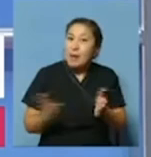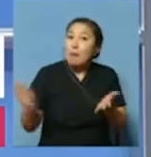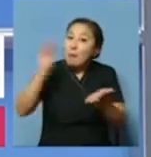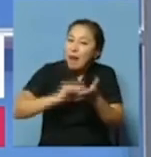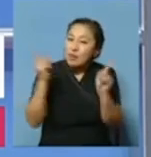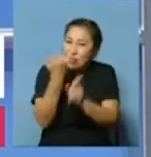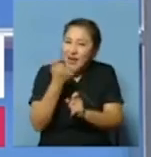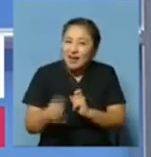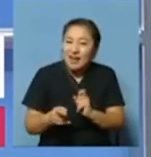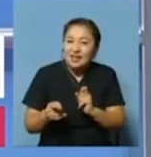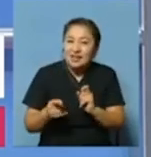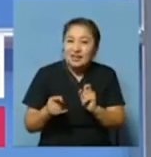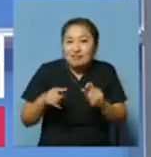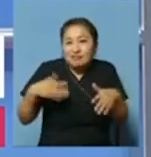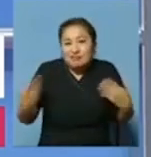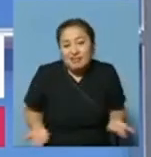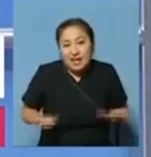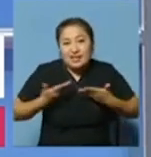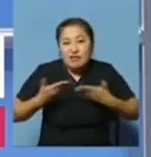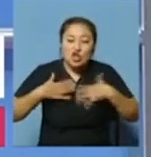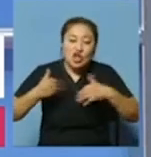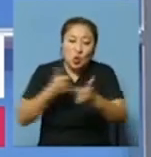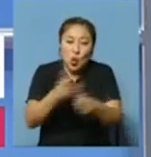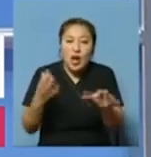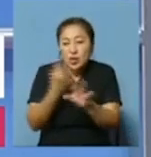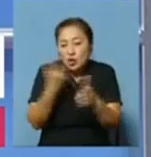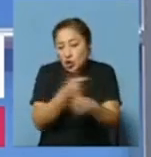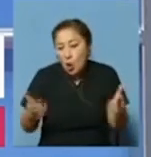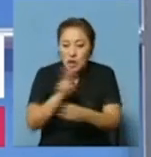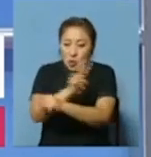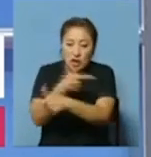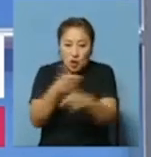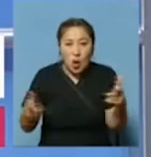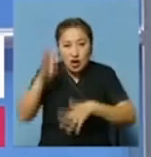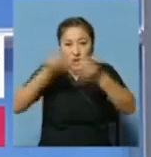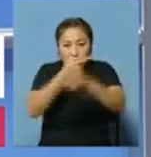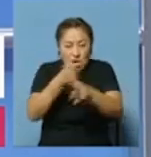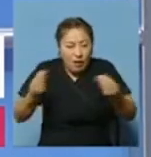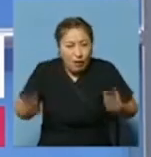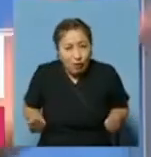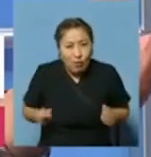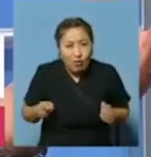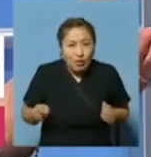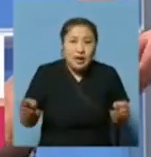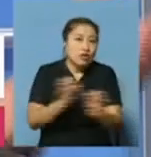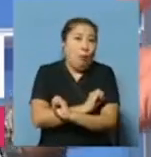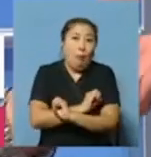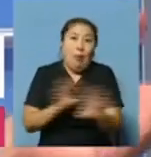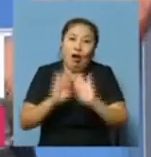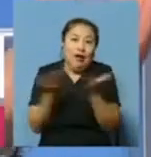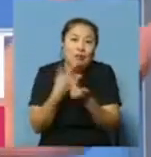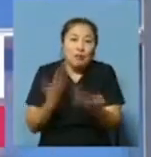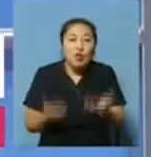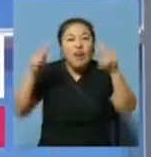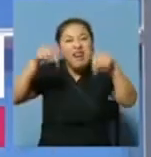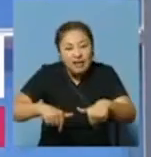problemas no garantizando servicios de salud de educación de seguridad de justicia de todo eso bueno estamos en el peor de los mundo y eso